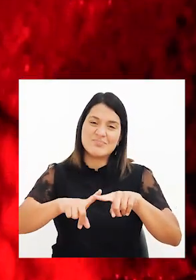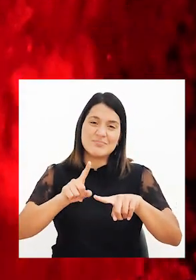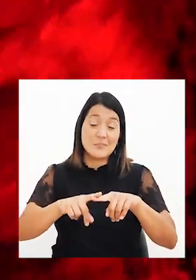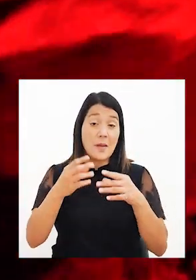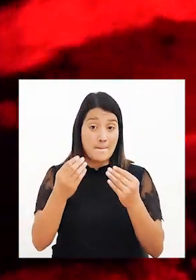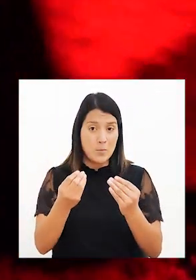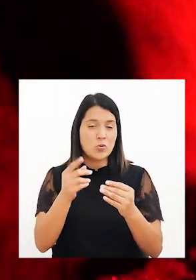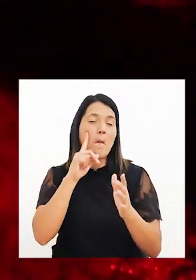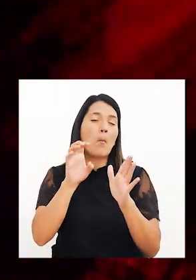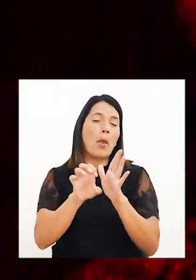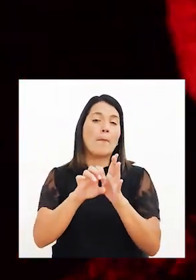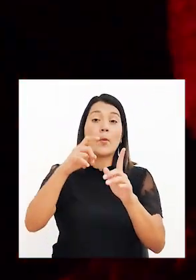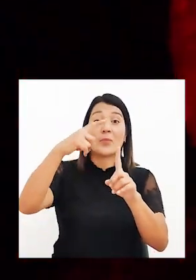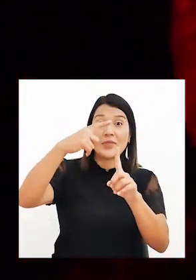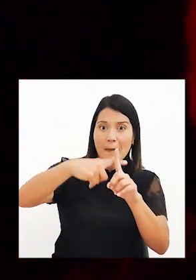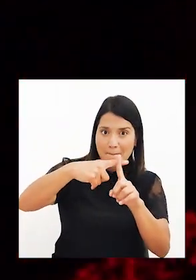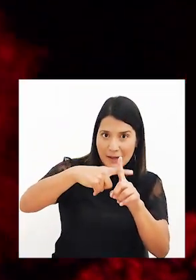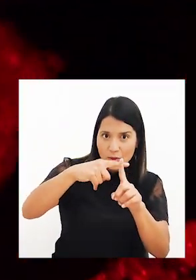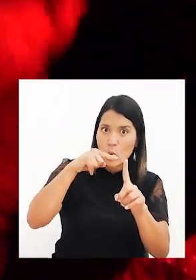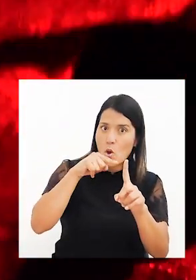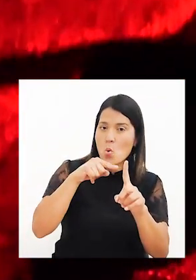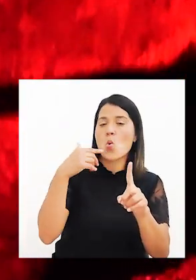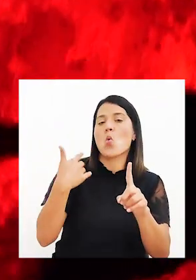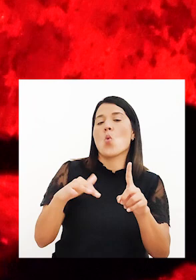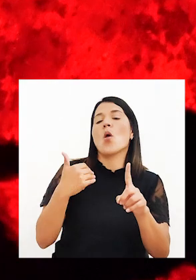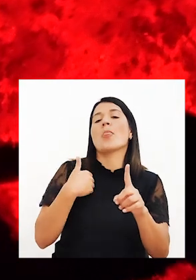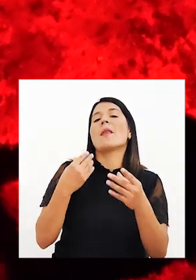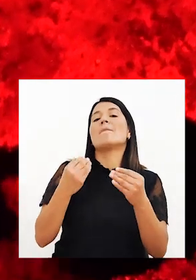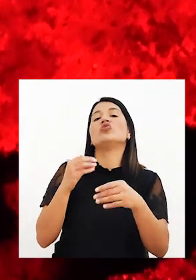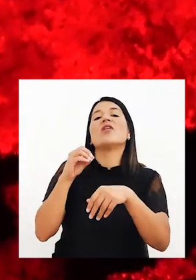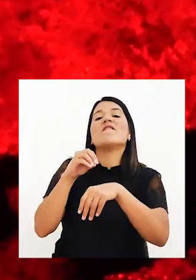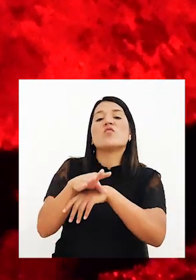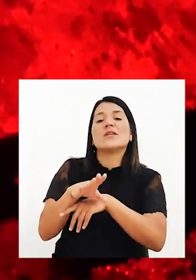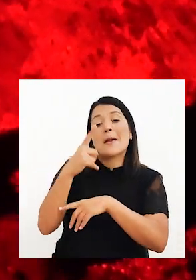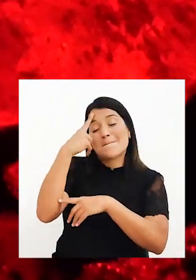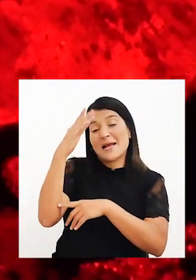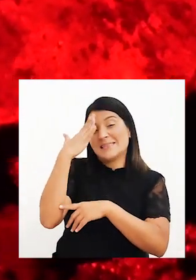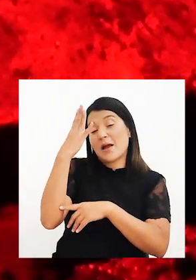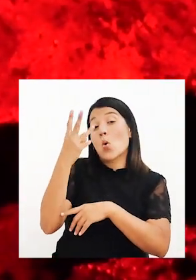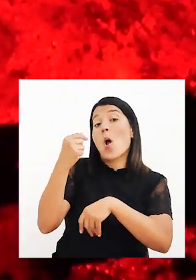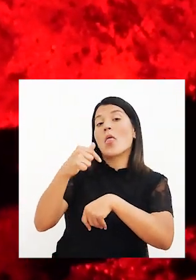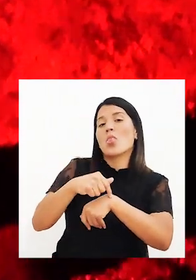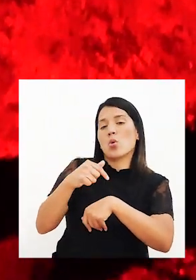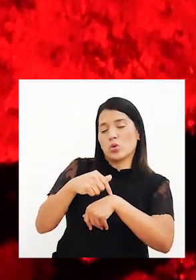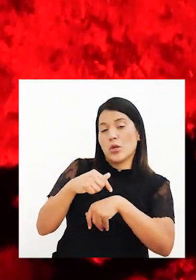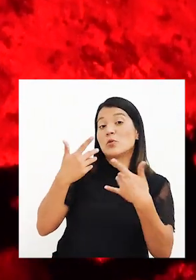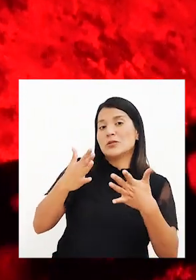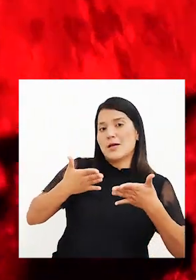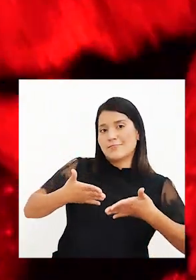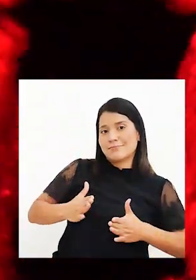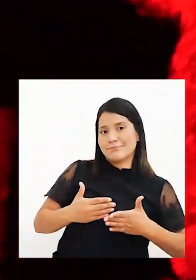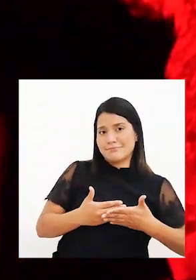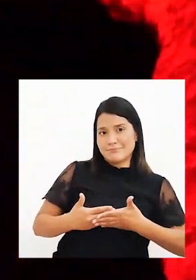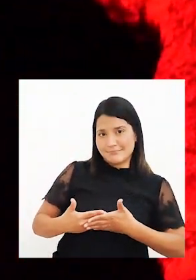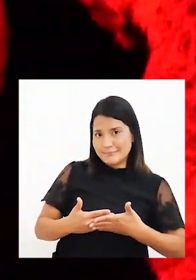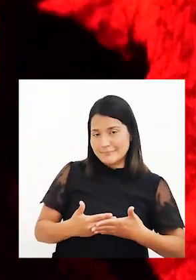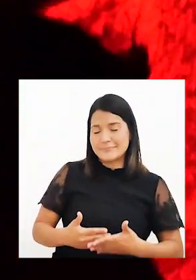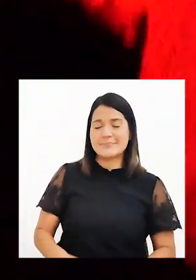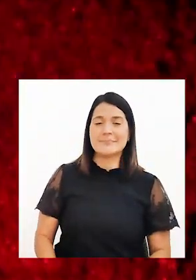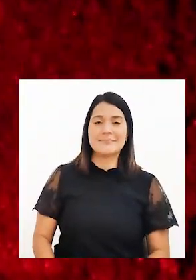La temperatura determina muchísimo el tiempo para que se desarrolle el embrión.